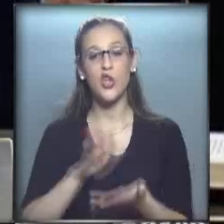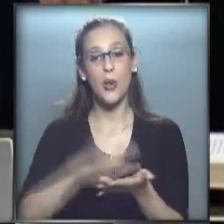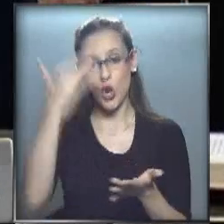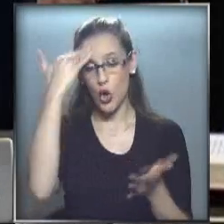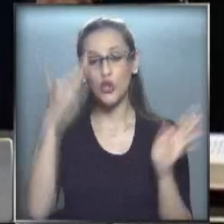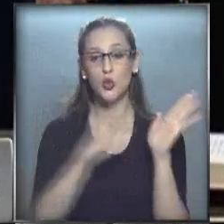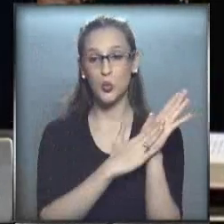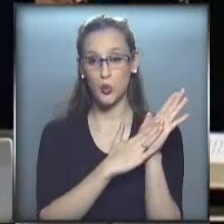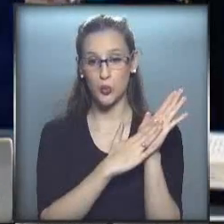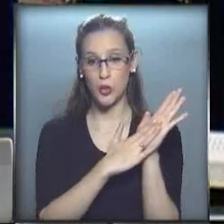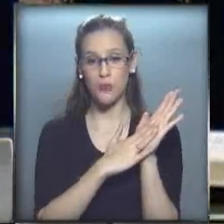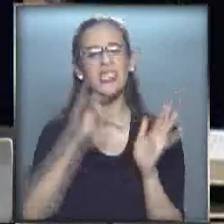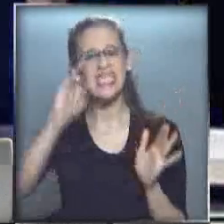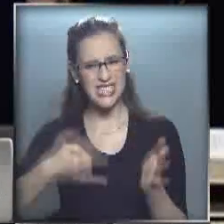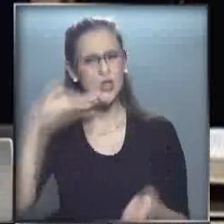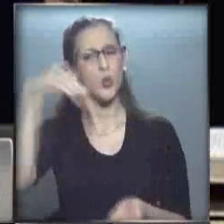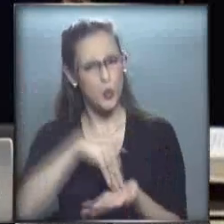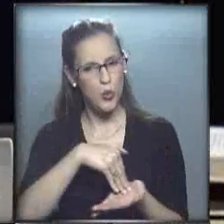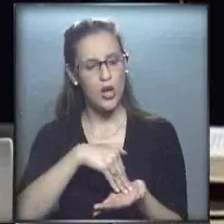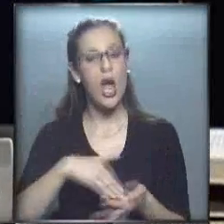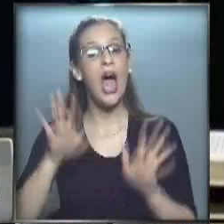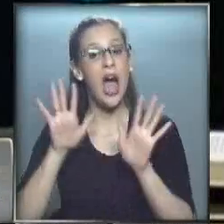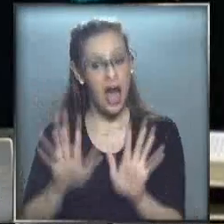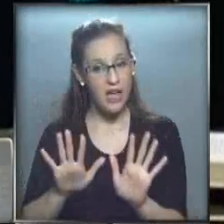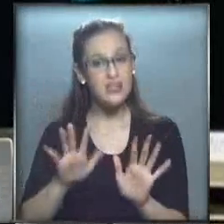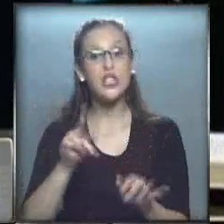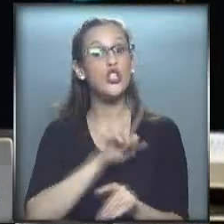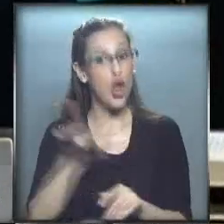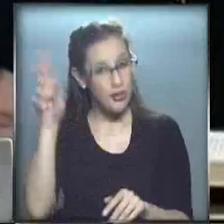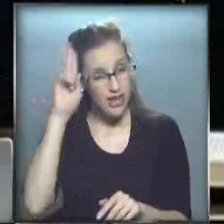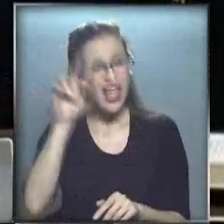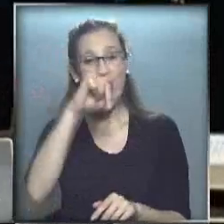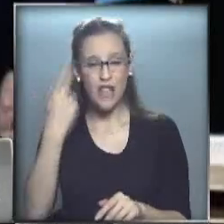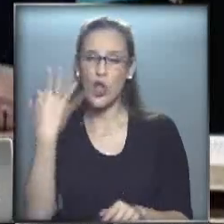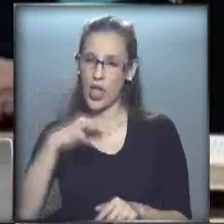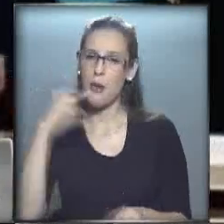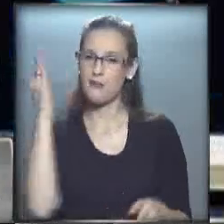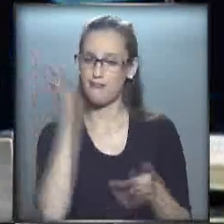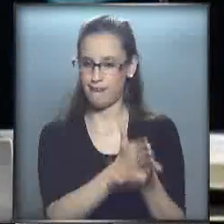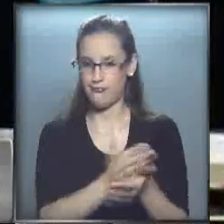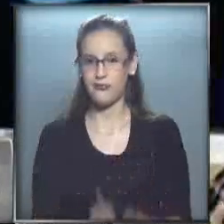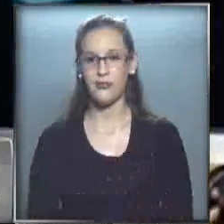de la Nación Argentina? Sí, juro. Si así no lo hicierais, la Nación os lo demanda.